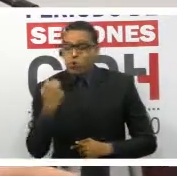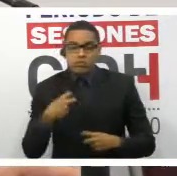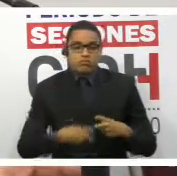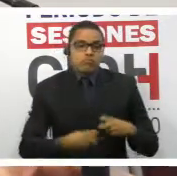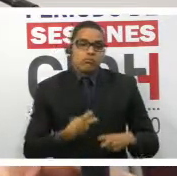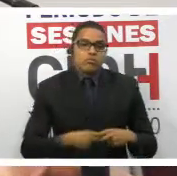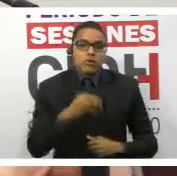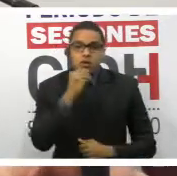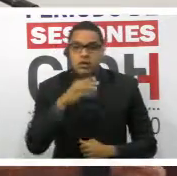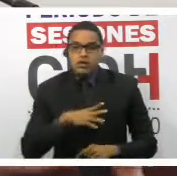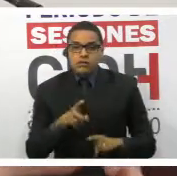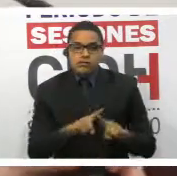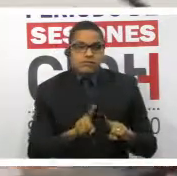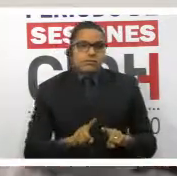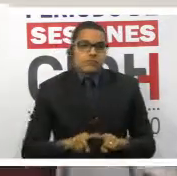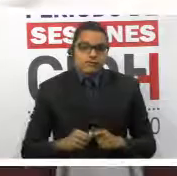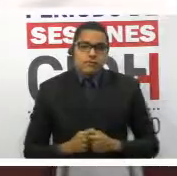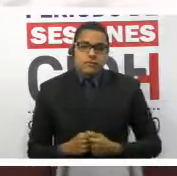que estaban planteando